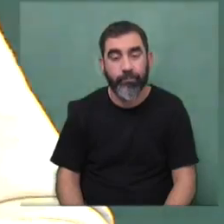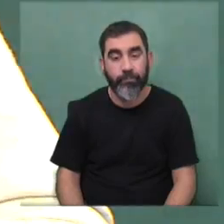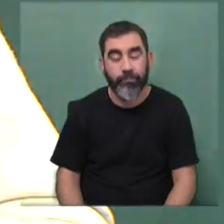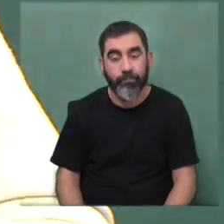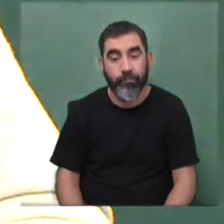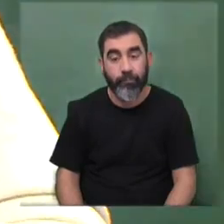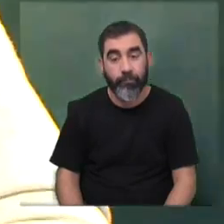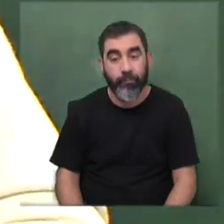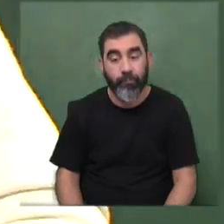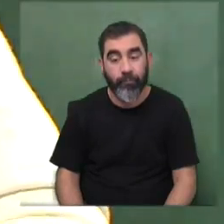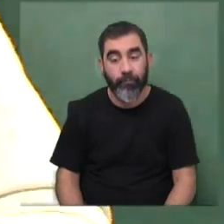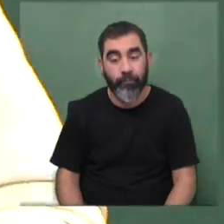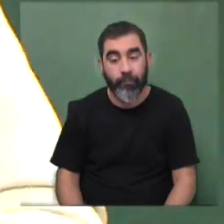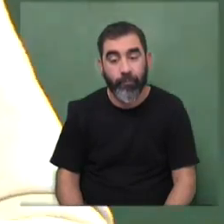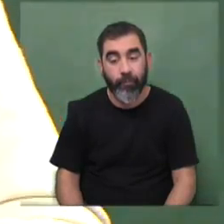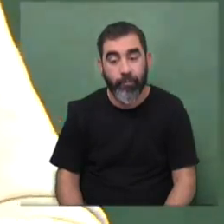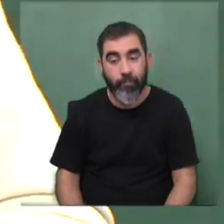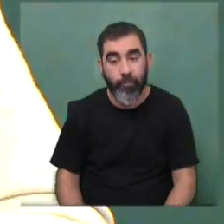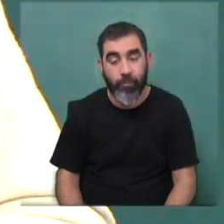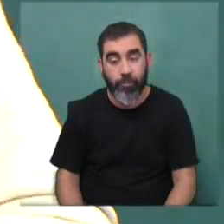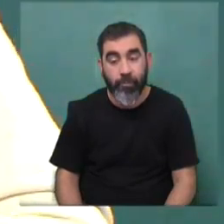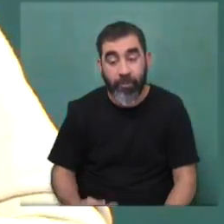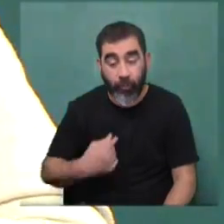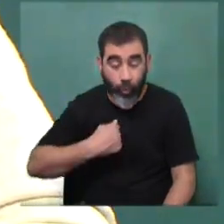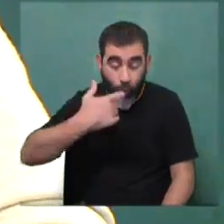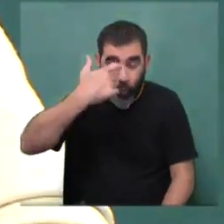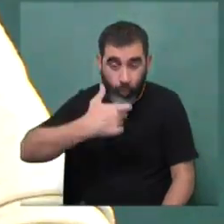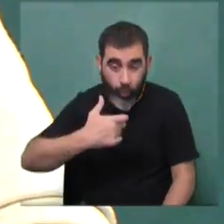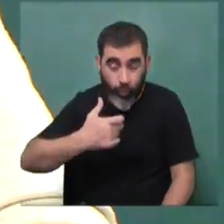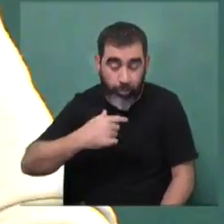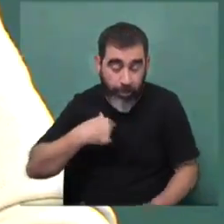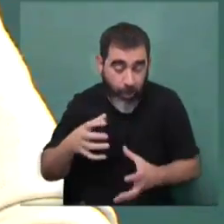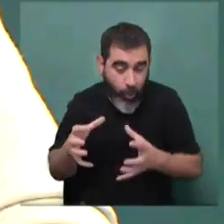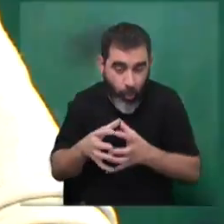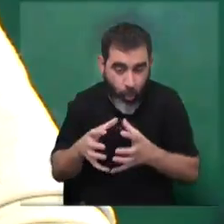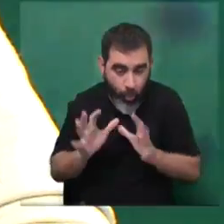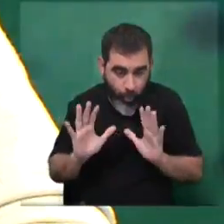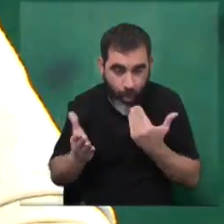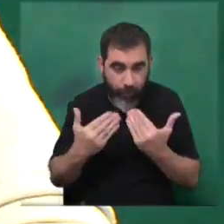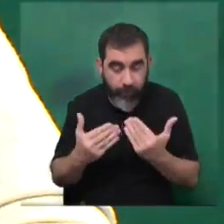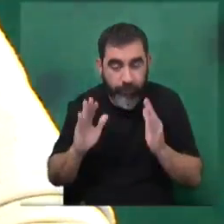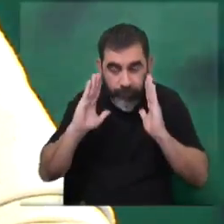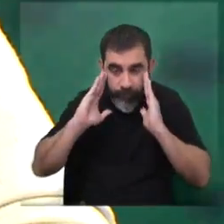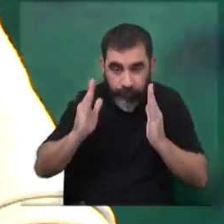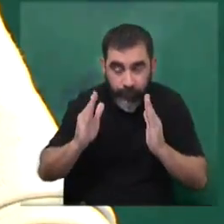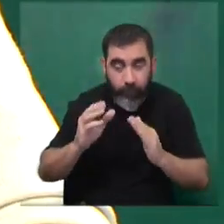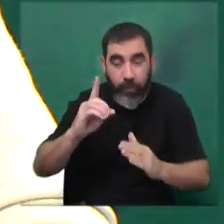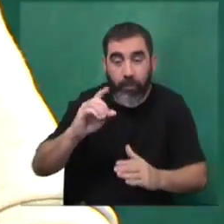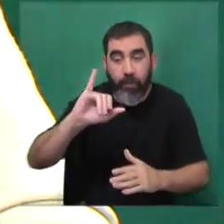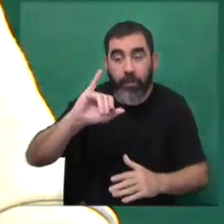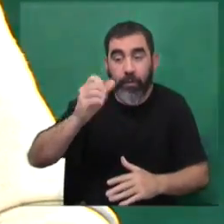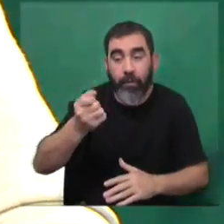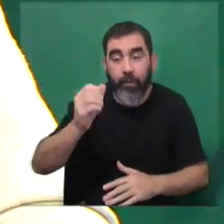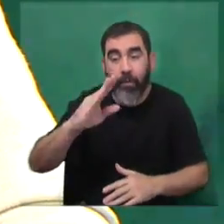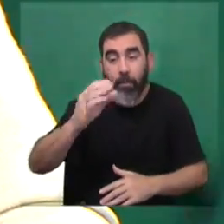o ustedes. Bueno, yo voy a hablar por mi pequeño mi subgrupo. Nosotros estamos concentrados en las diapausas, porque